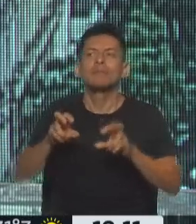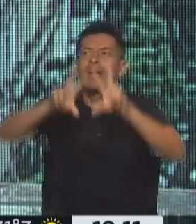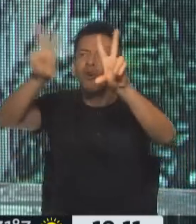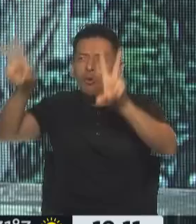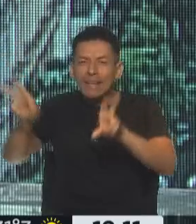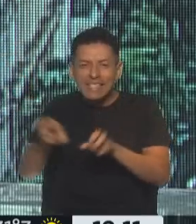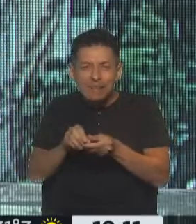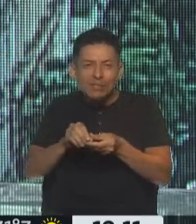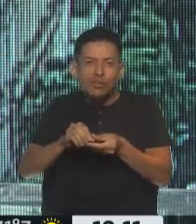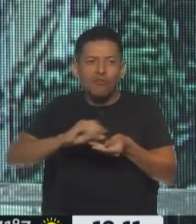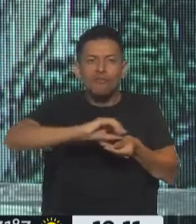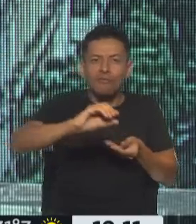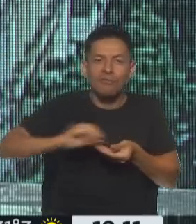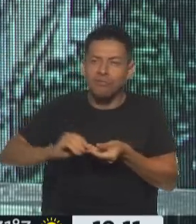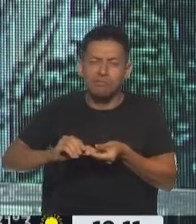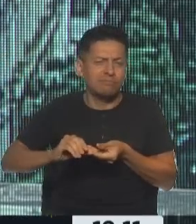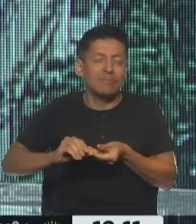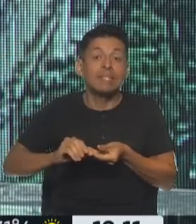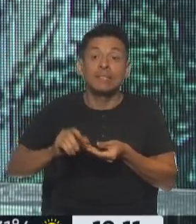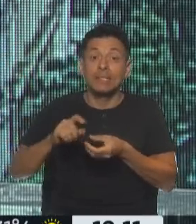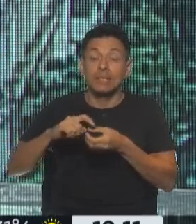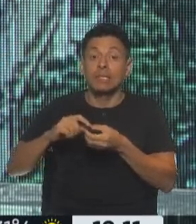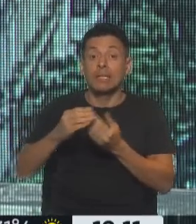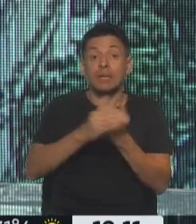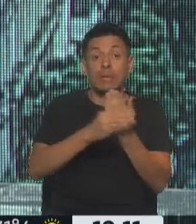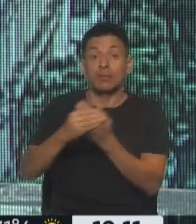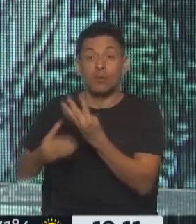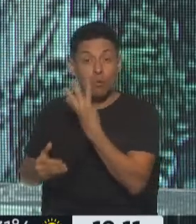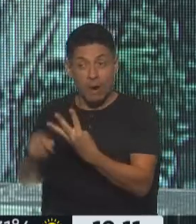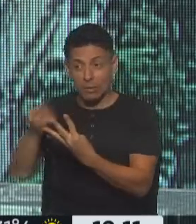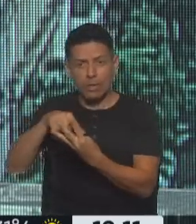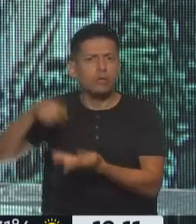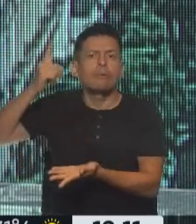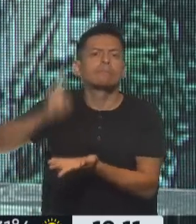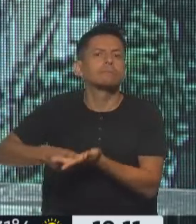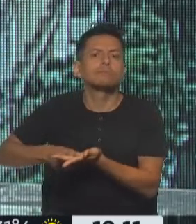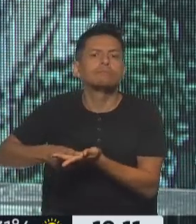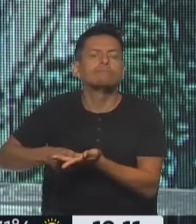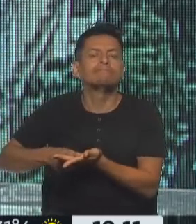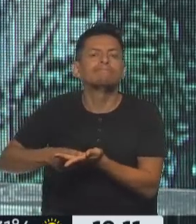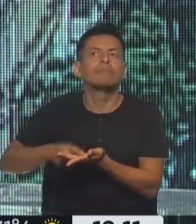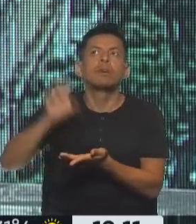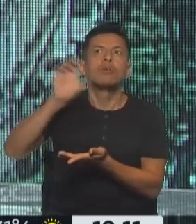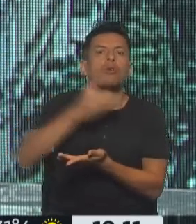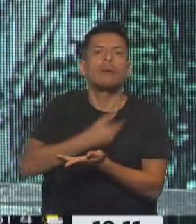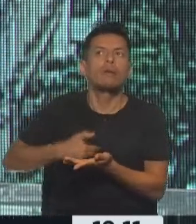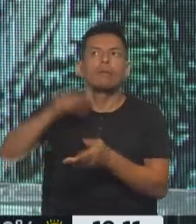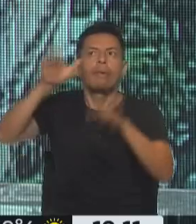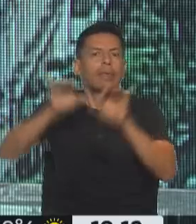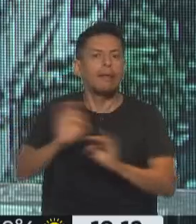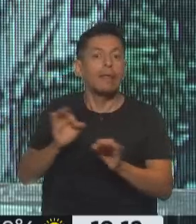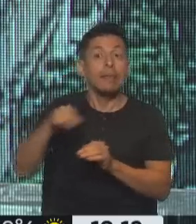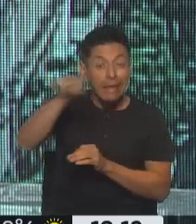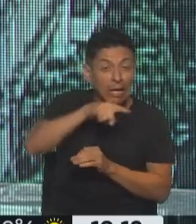federal, donde los 4 ministros fallaron sin haber convocado a ningún gobernador que le había pedido